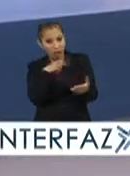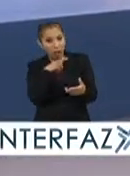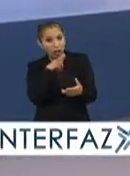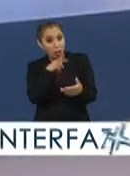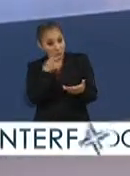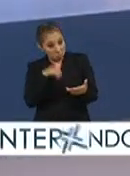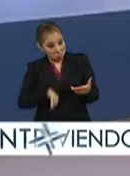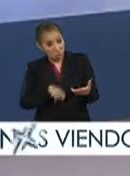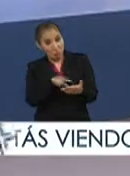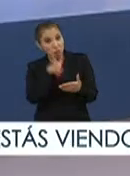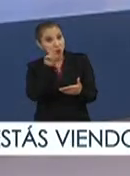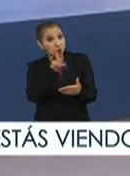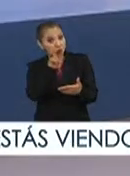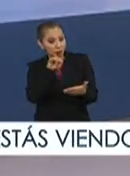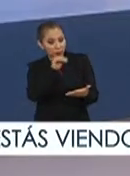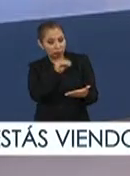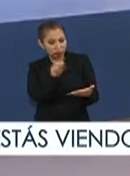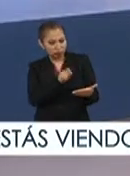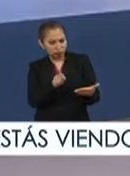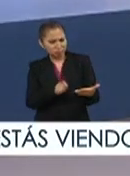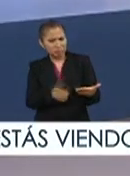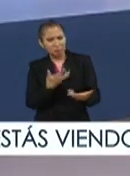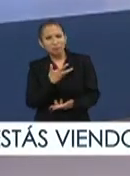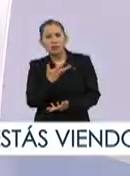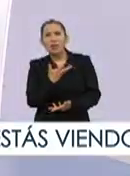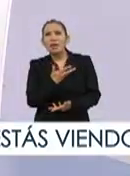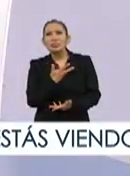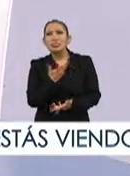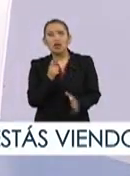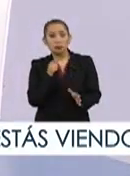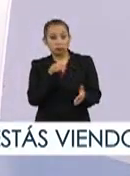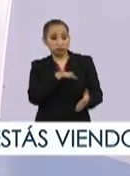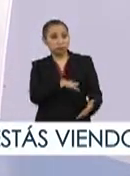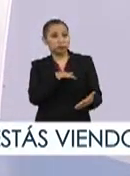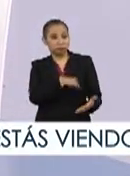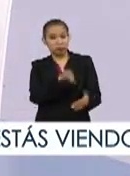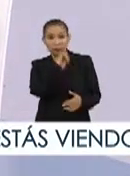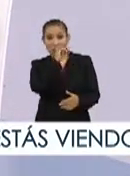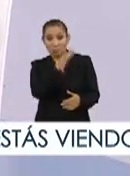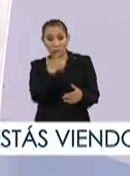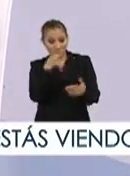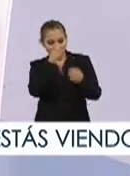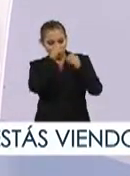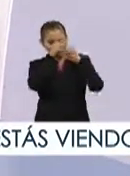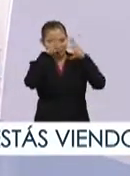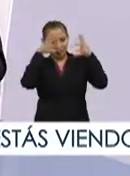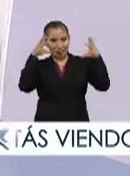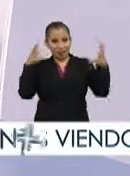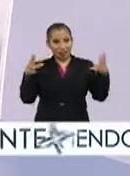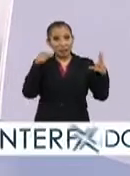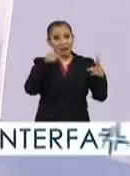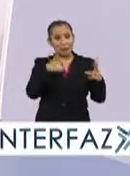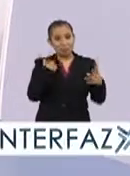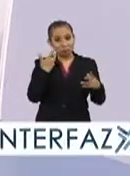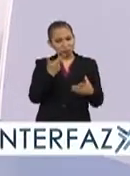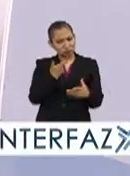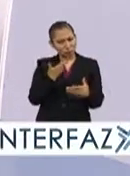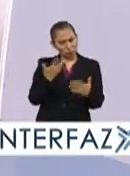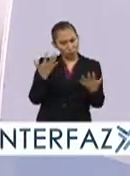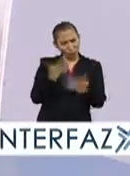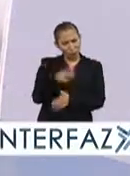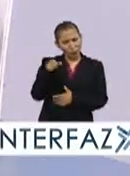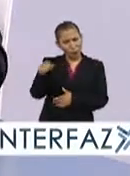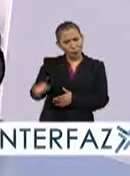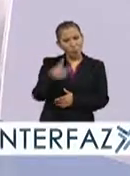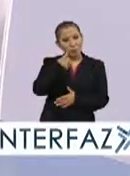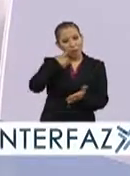voz interesante la de ella. Tiene unos relampagazos, unas imágenes muy fuertes, y a mí me asombra mucho